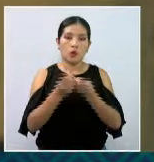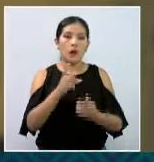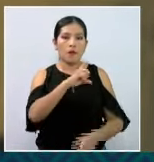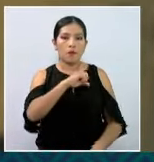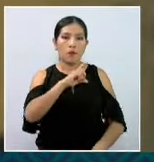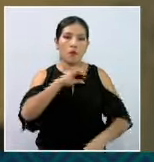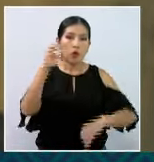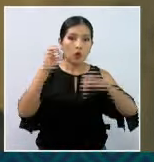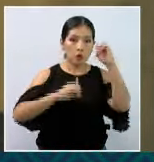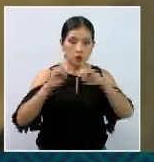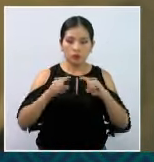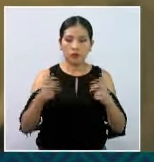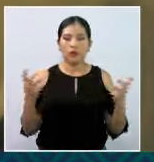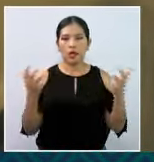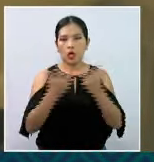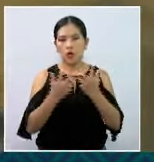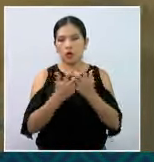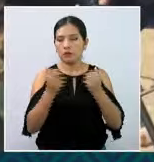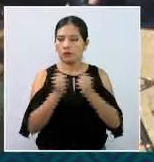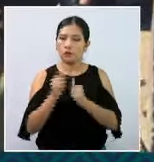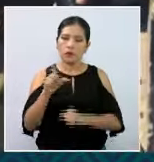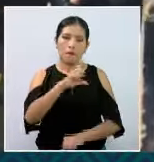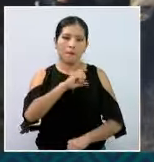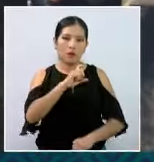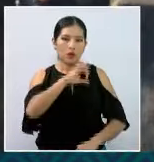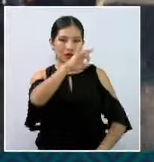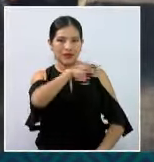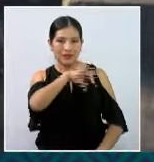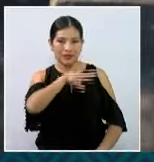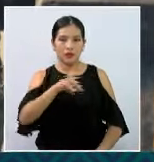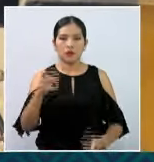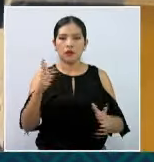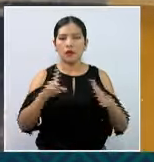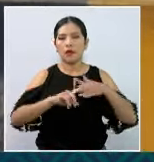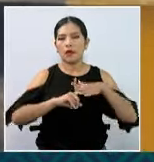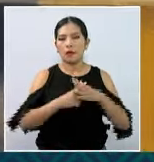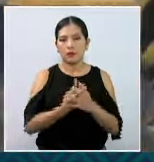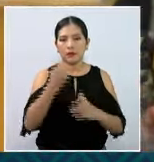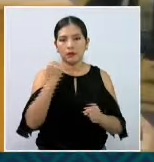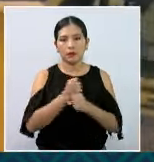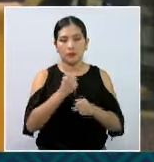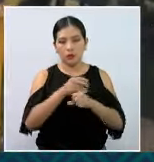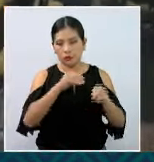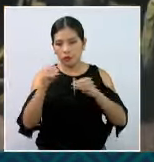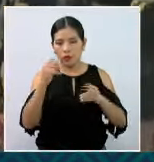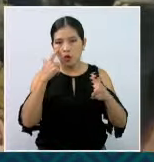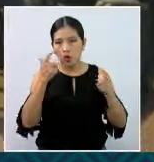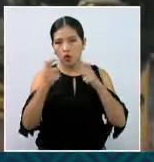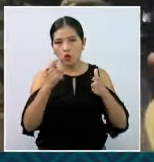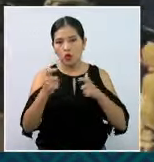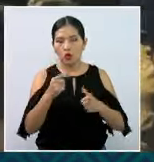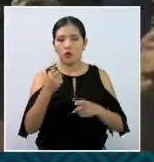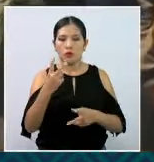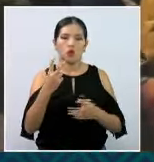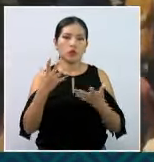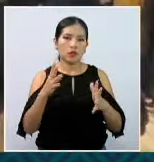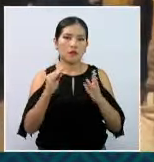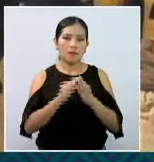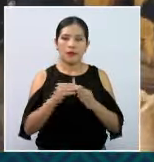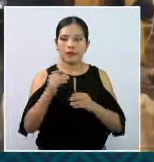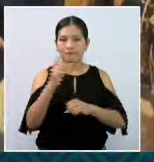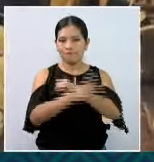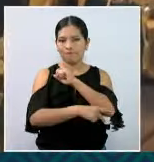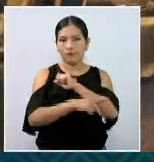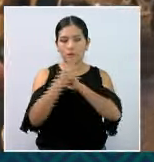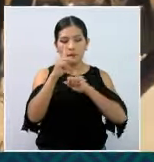Oruro, en coordinación con carabineros chilenos, iniciaron el operativo del control binacional para brindar seguridad a las